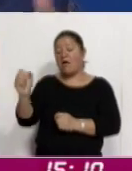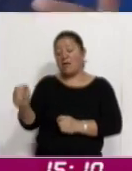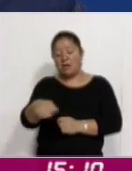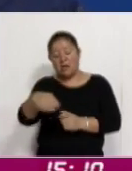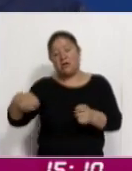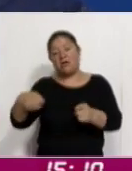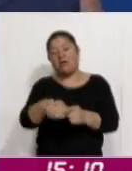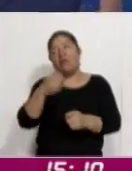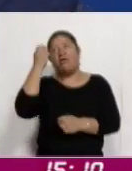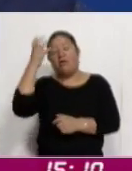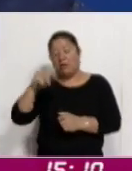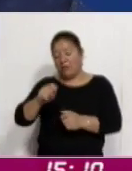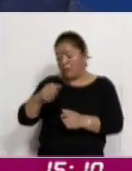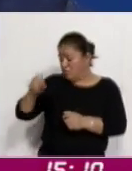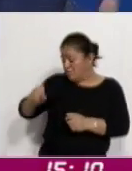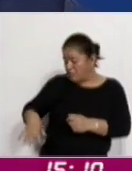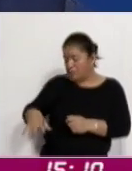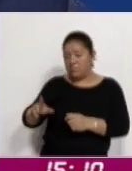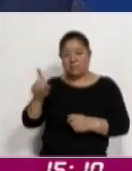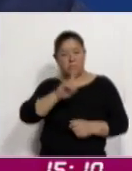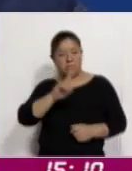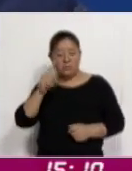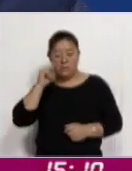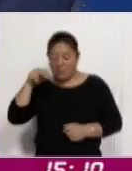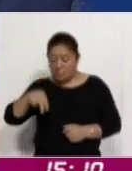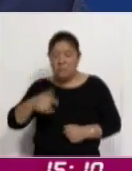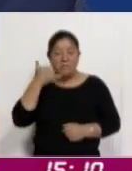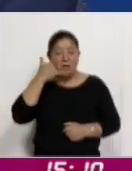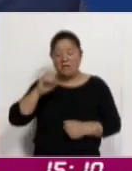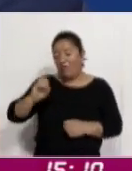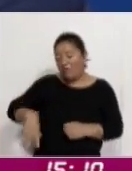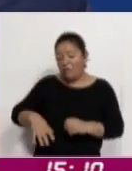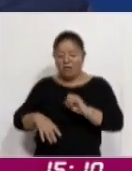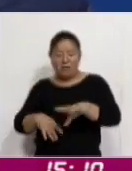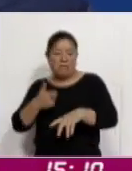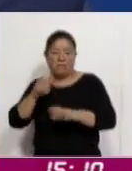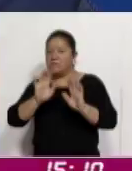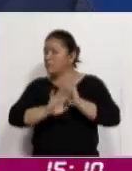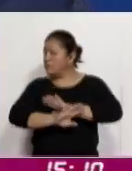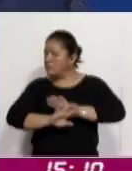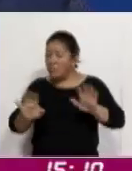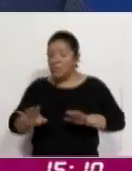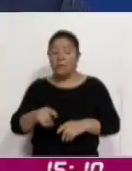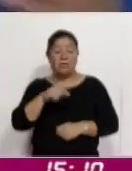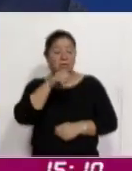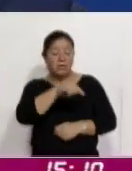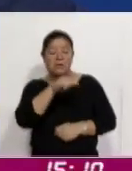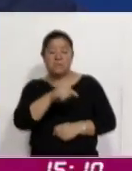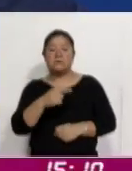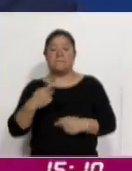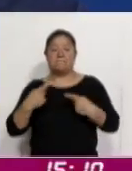dejemos nada en los vehículos a la vista del amigo de lo ajeno, porque eso obviamente a nosotros nos vulnera